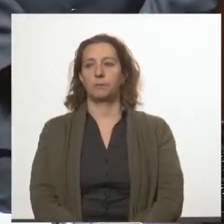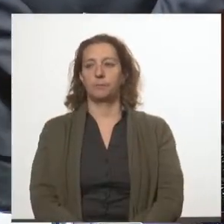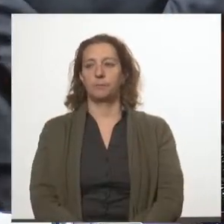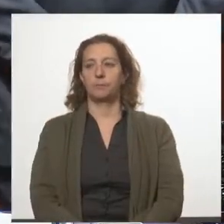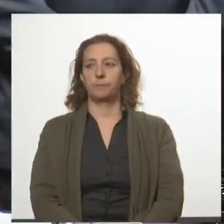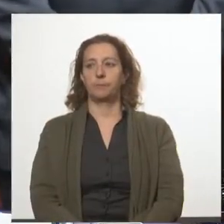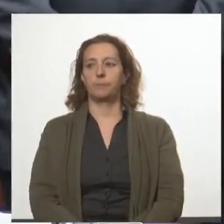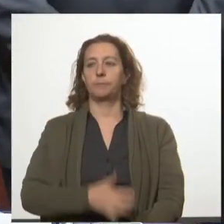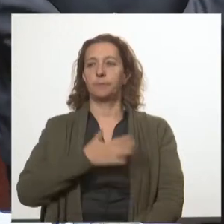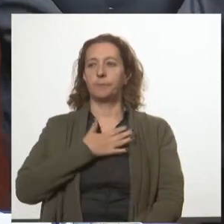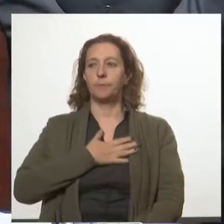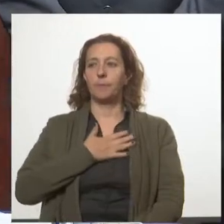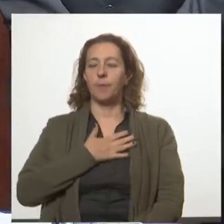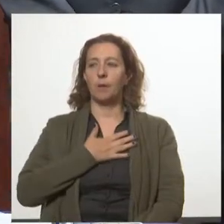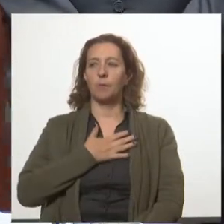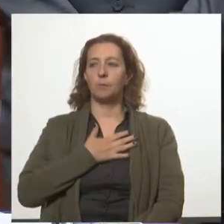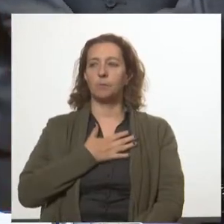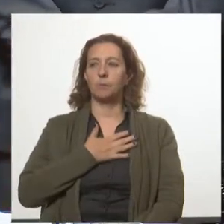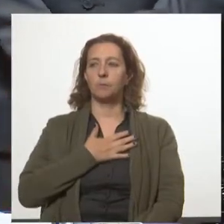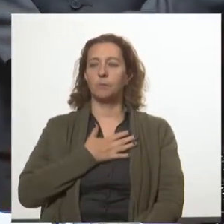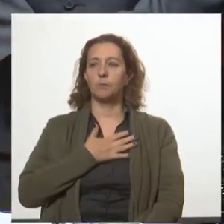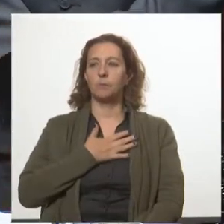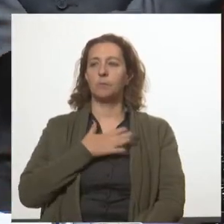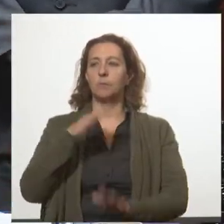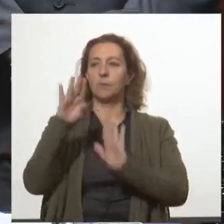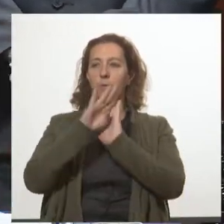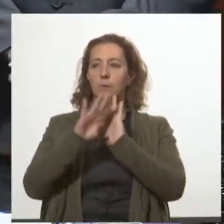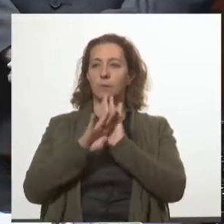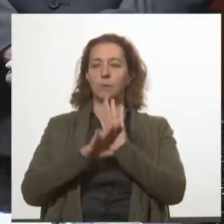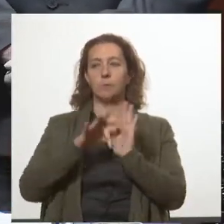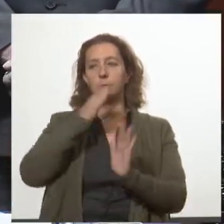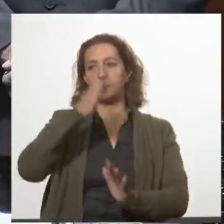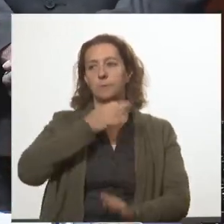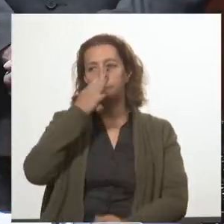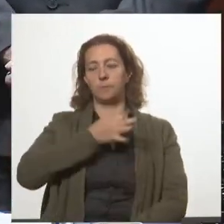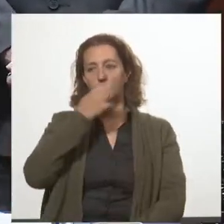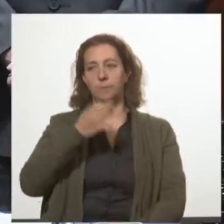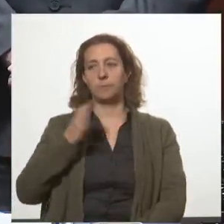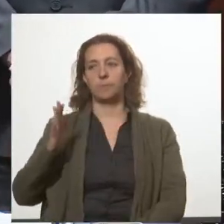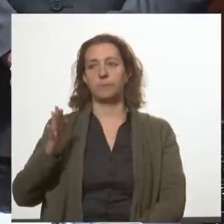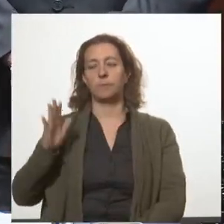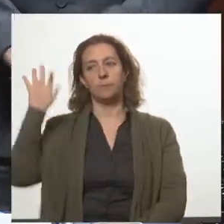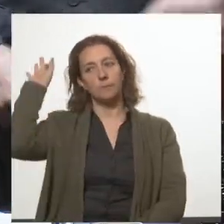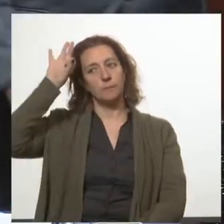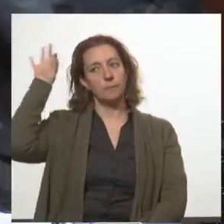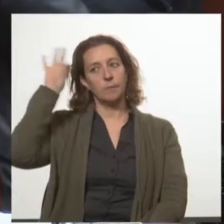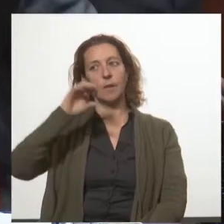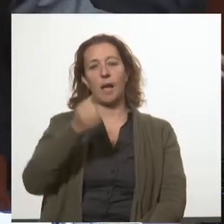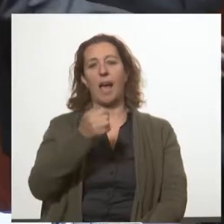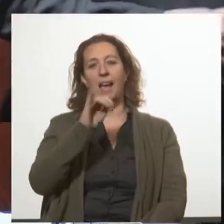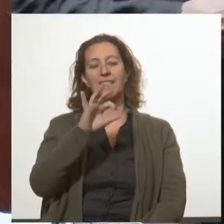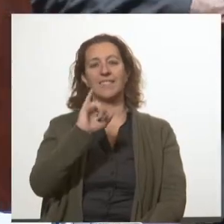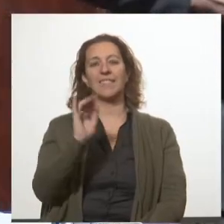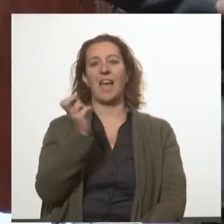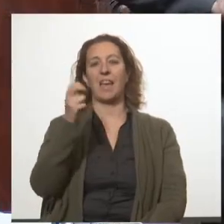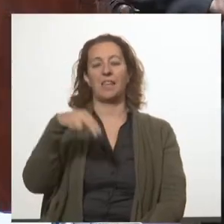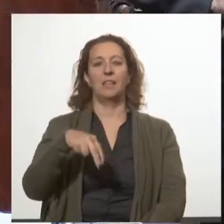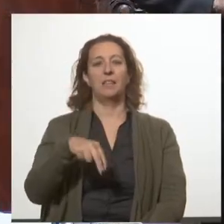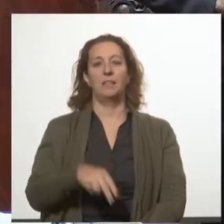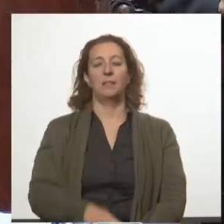de acuerdo la lista de valores tiene la palabra la senadora carmen hacia él